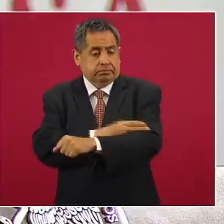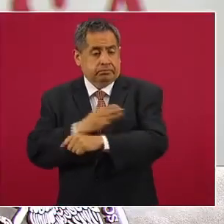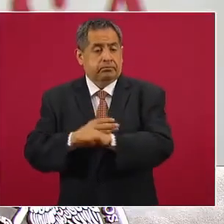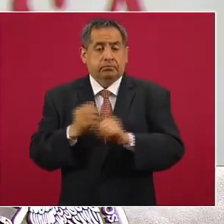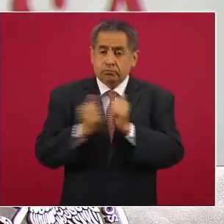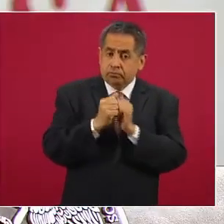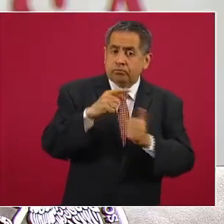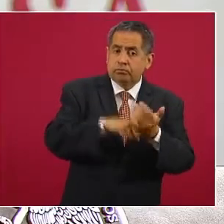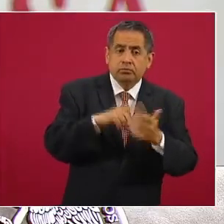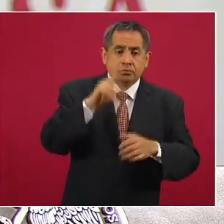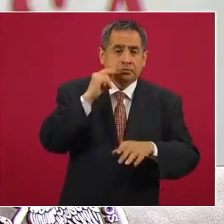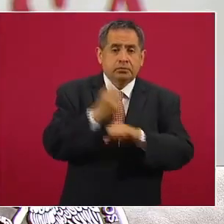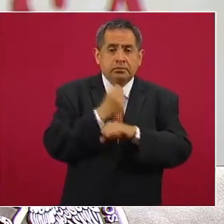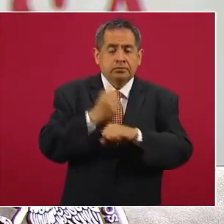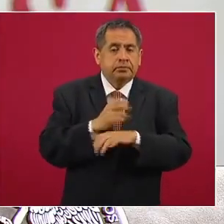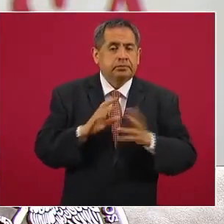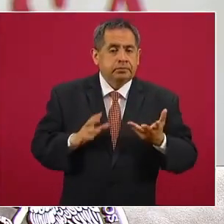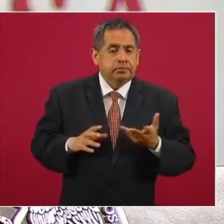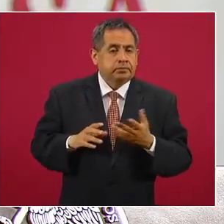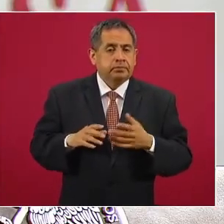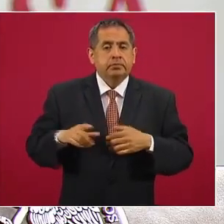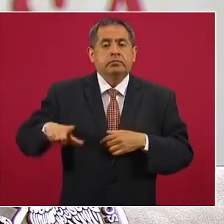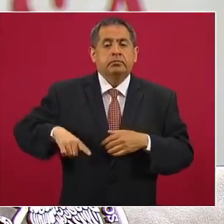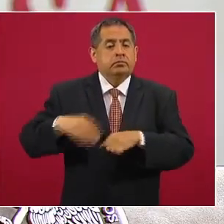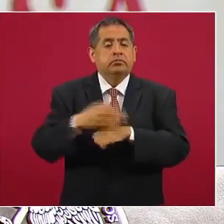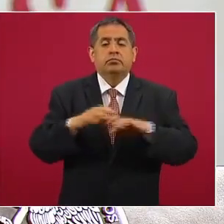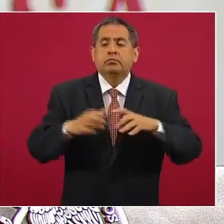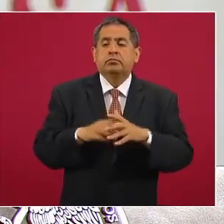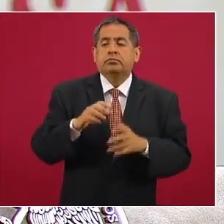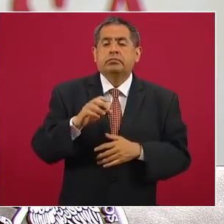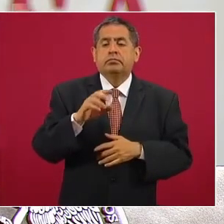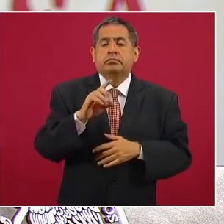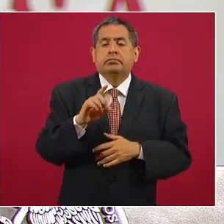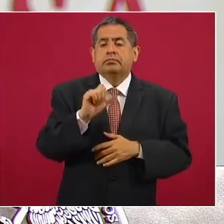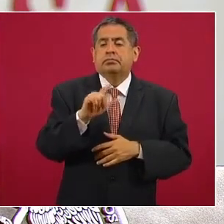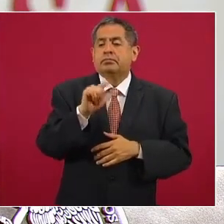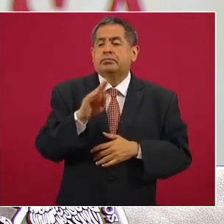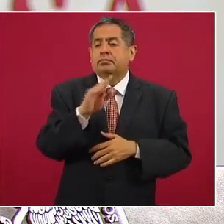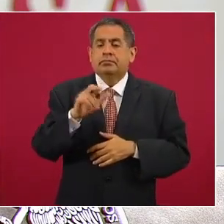y estaba el gobierno interino de León de la Barra